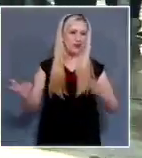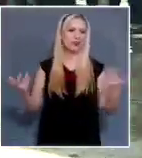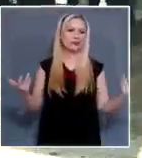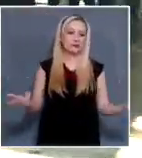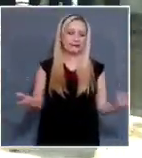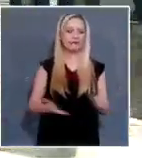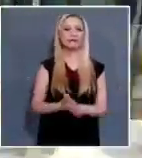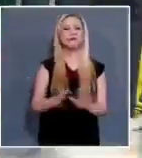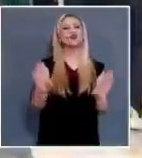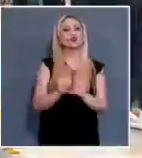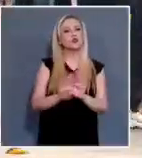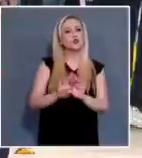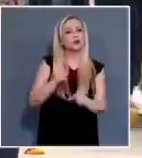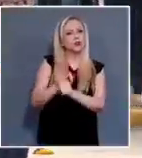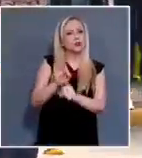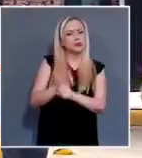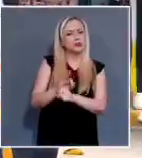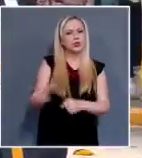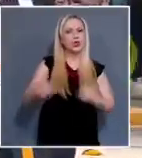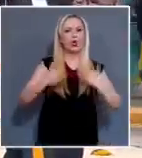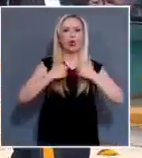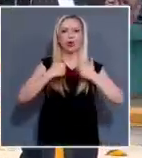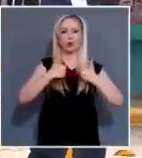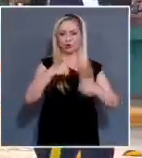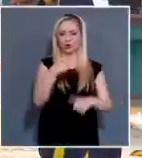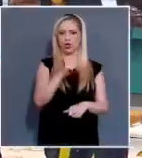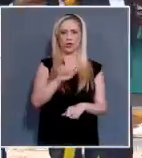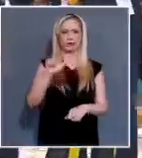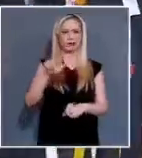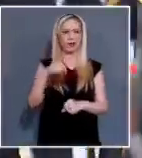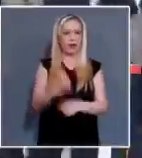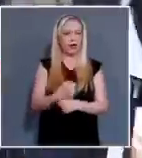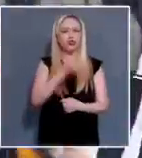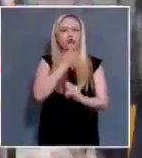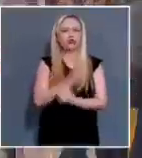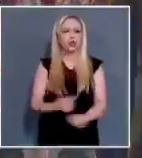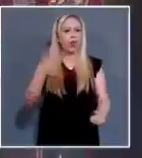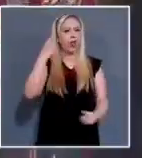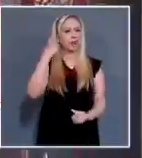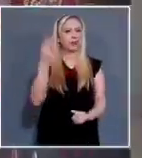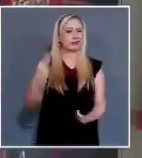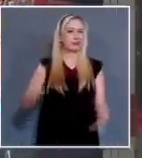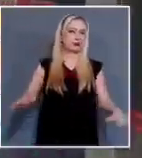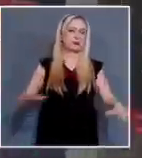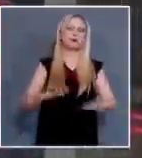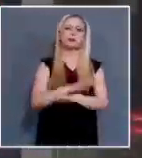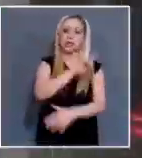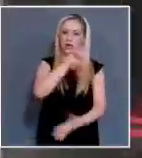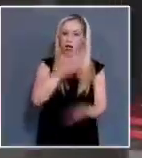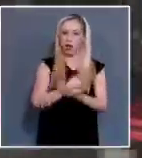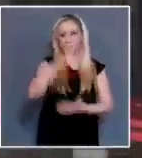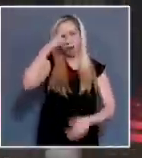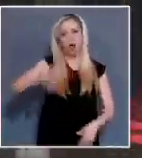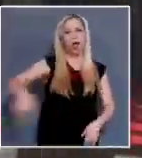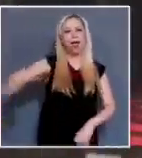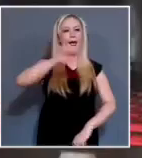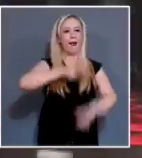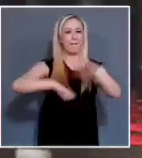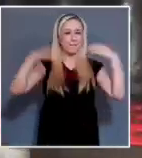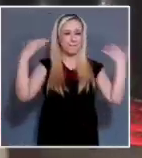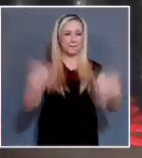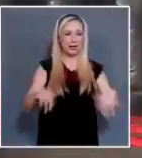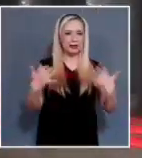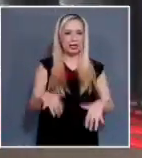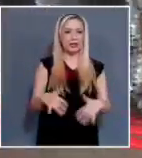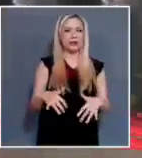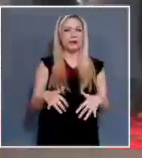de niñas, niños y adolescentes es impulsar cambios en la legislación para obligar a las empresas a producir estos alimentos